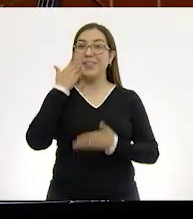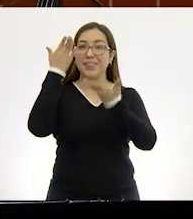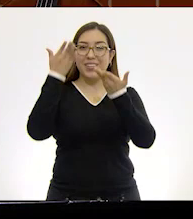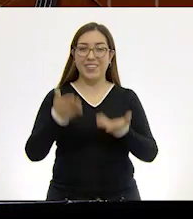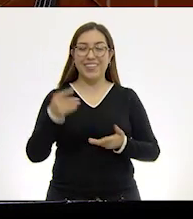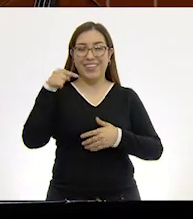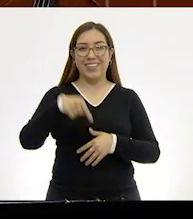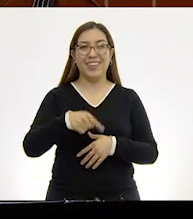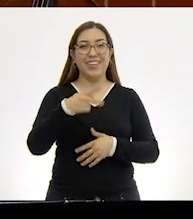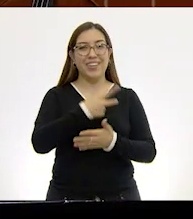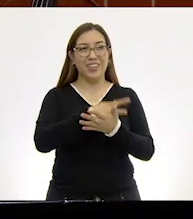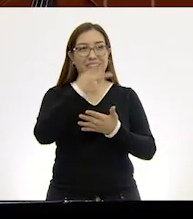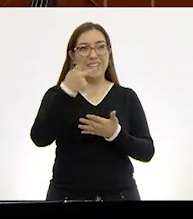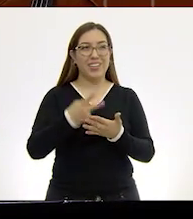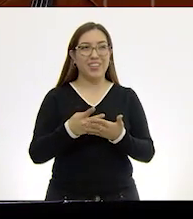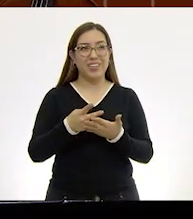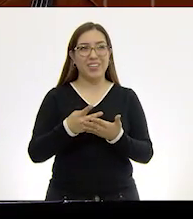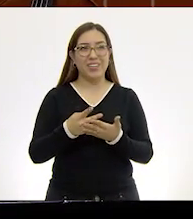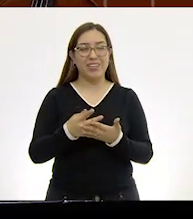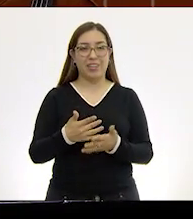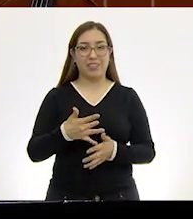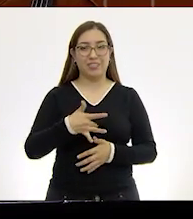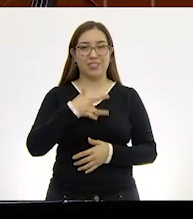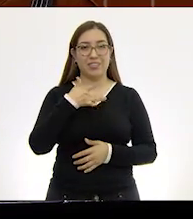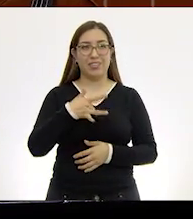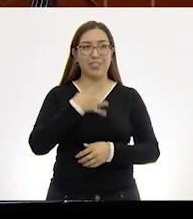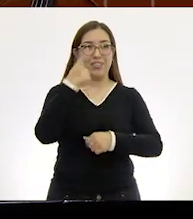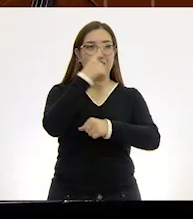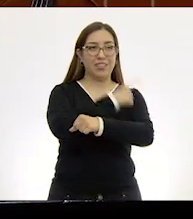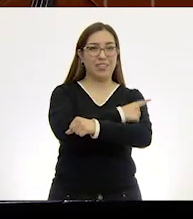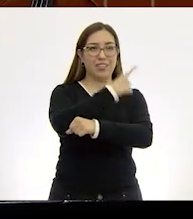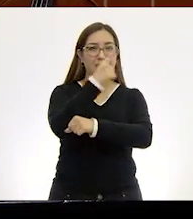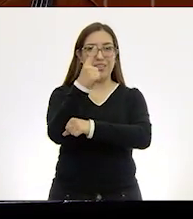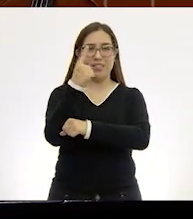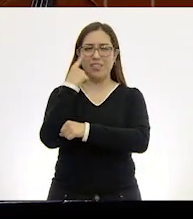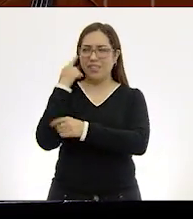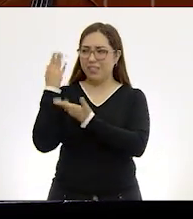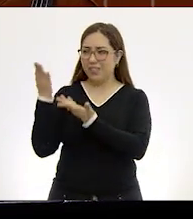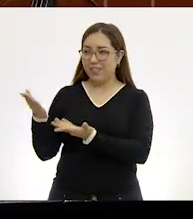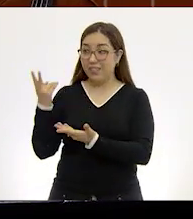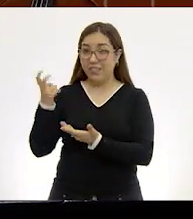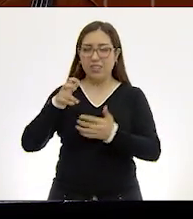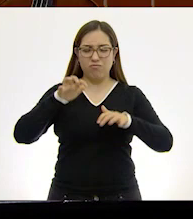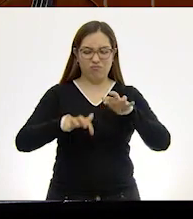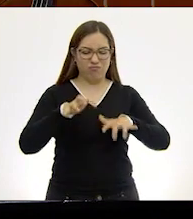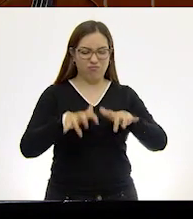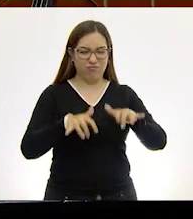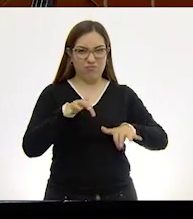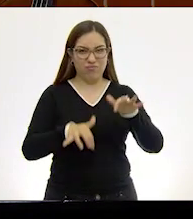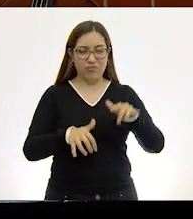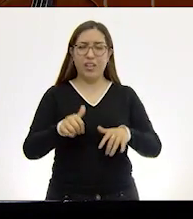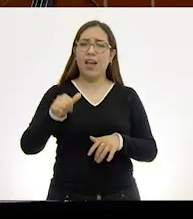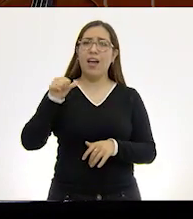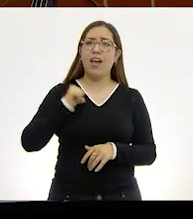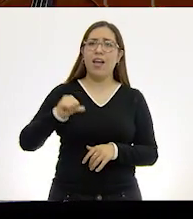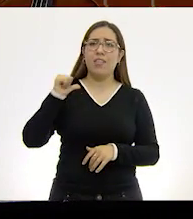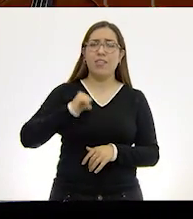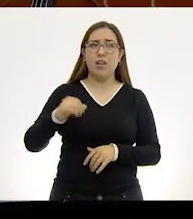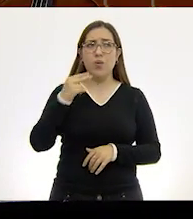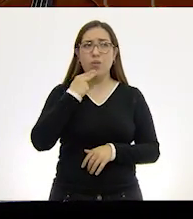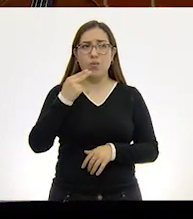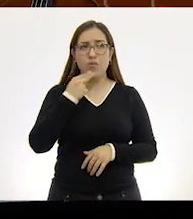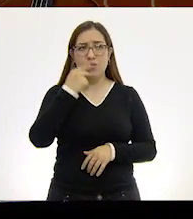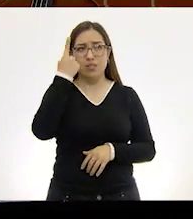Bienvenidos al programa 7 de Ritmo. ¿Ya vieron? Esto es una máquina de escribir que era lo que se usaba antes